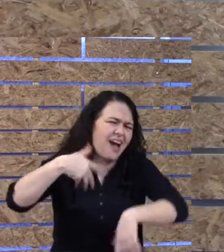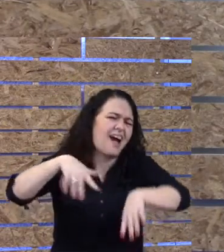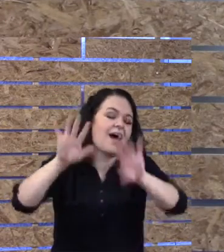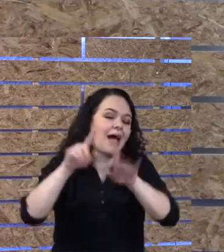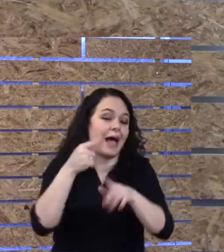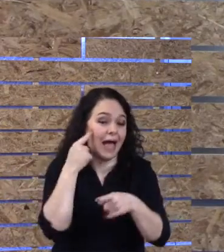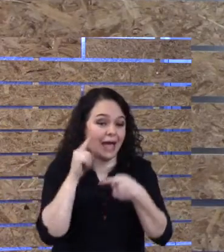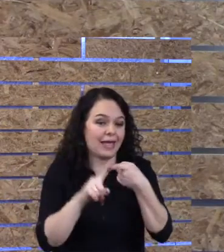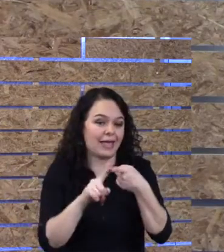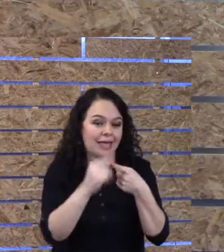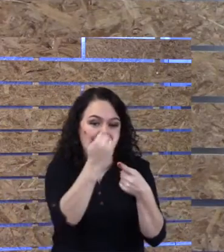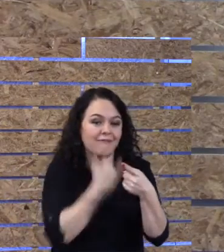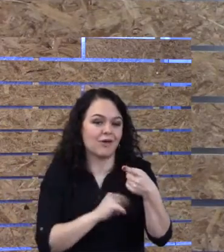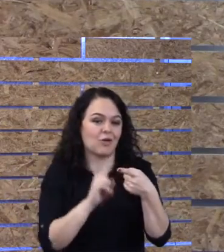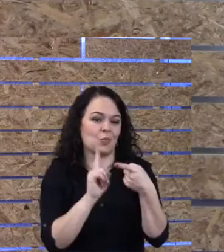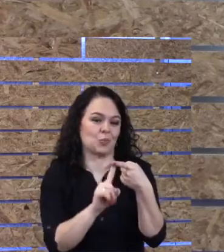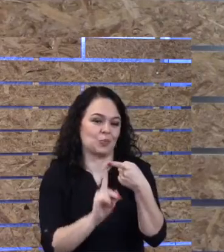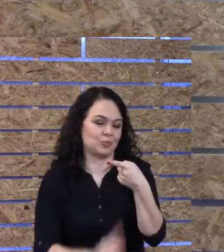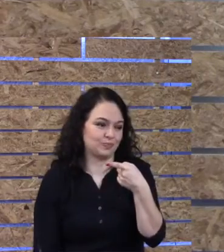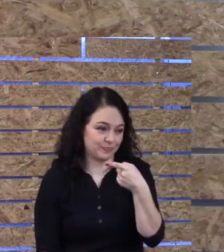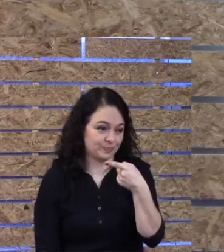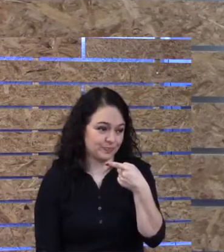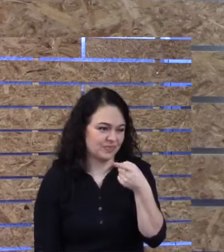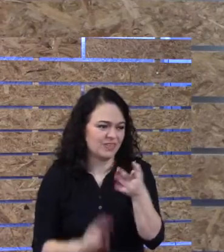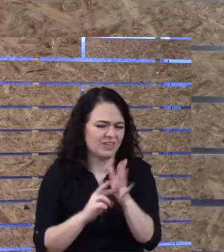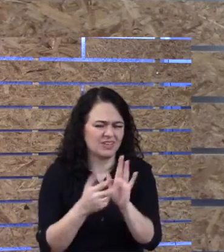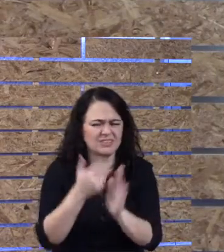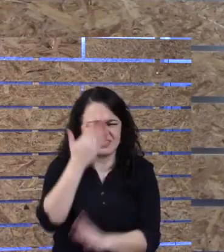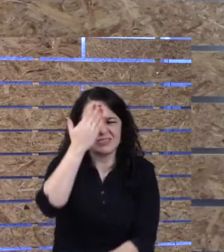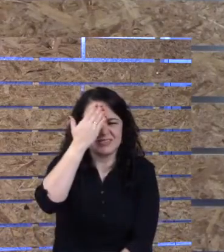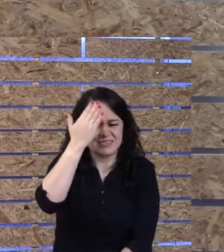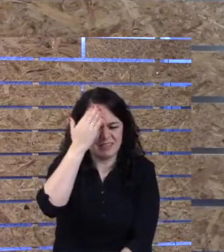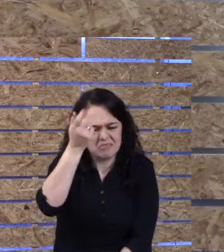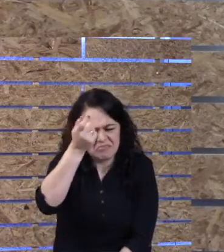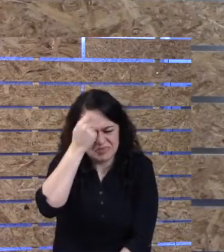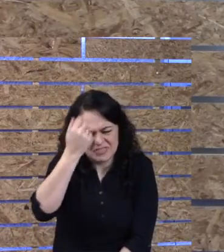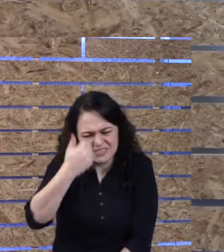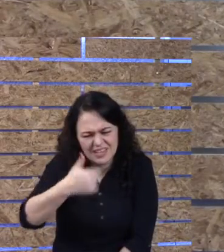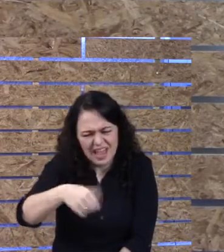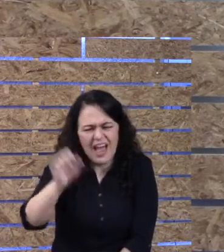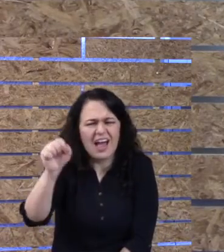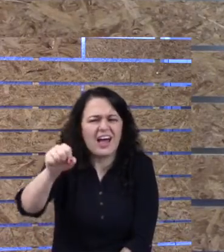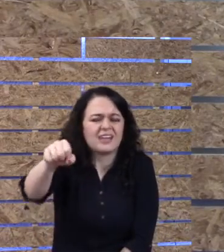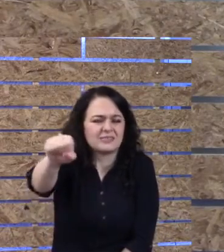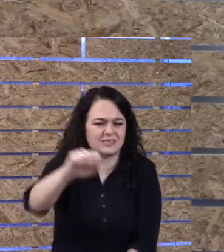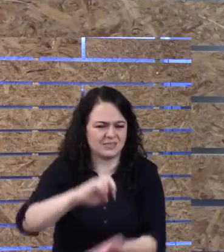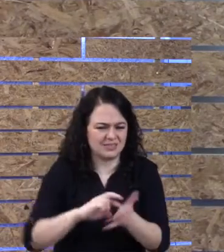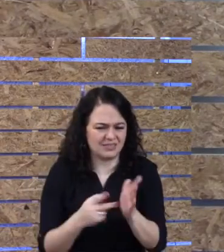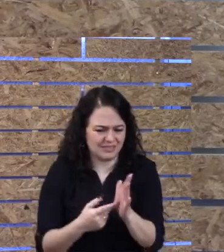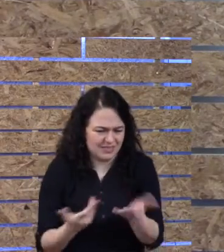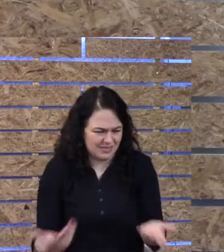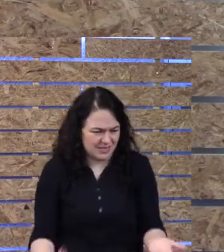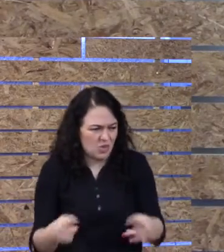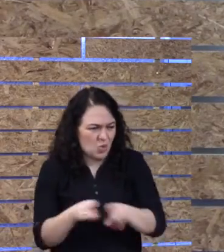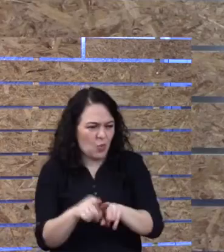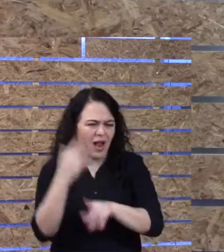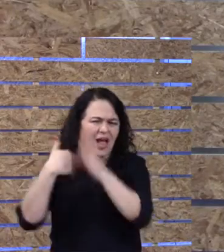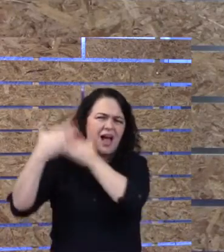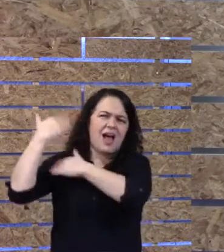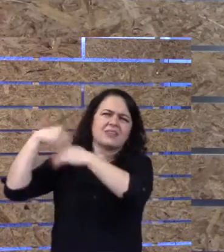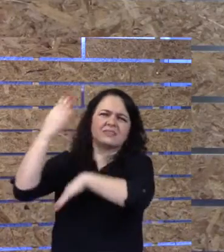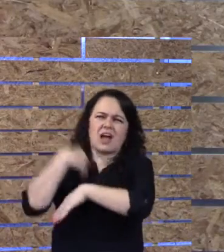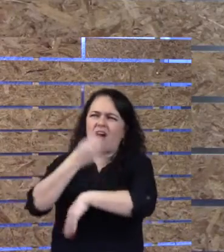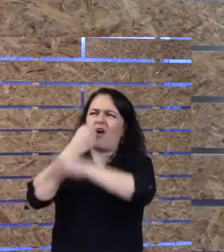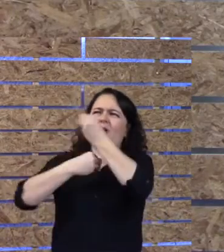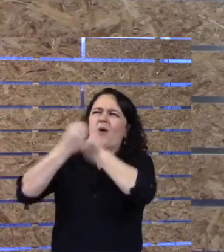el Salmo 23 como el pan de ayer. Nadie vive del pan de ayer.